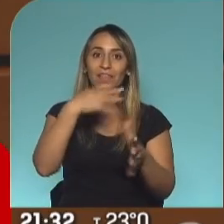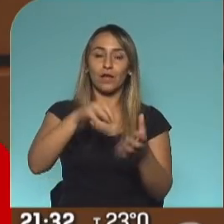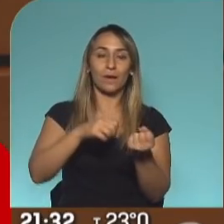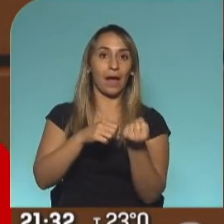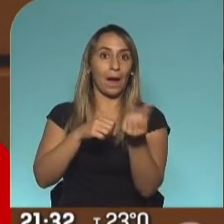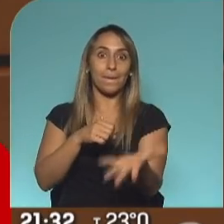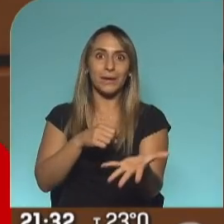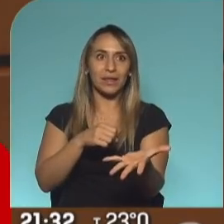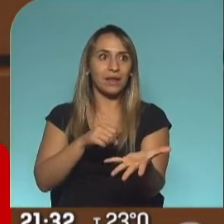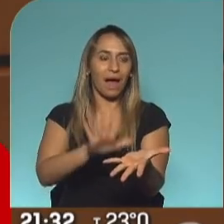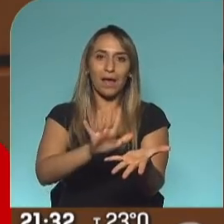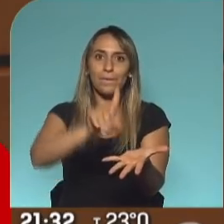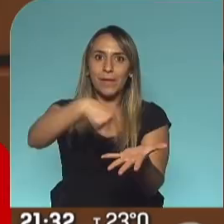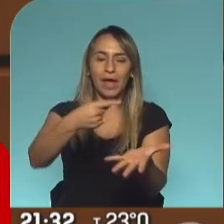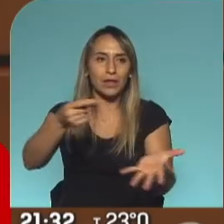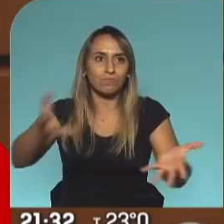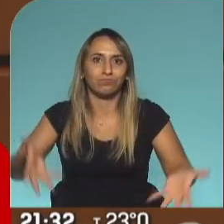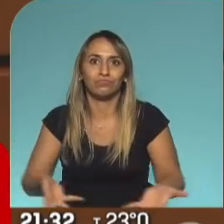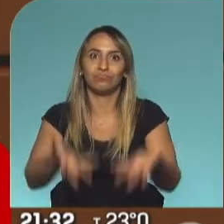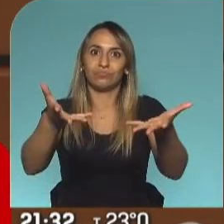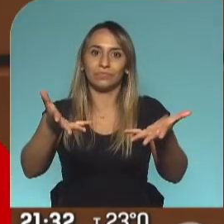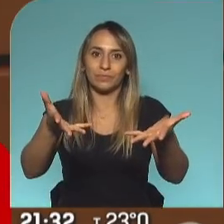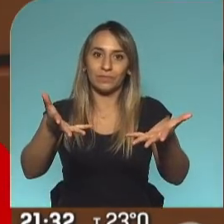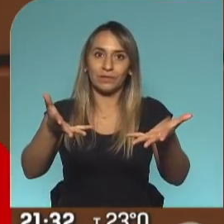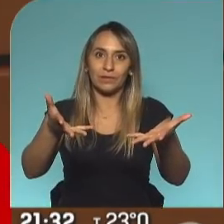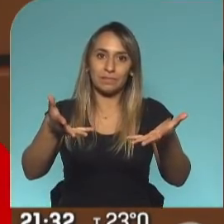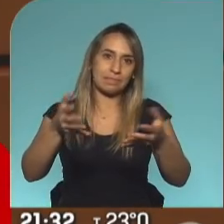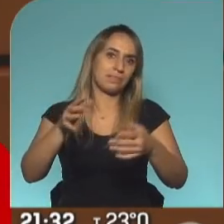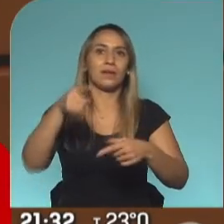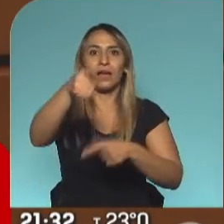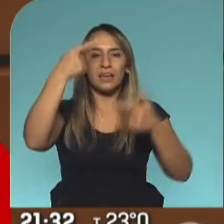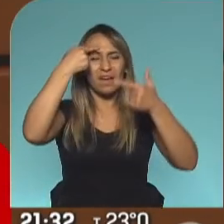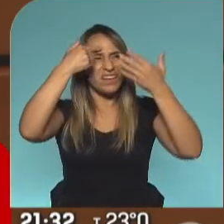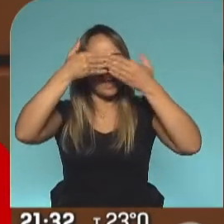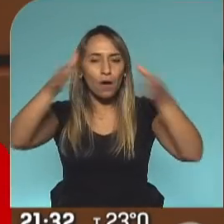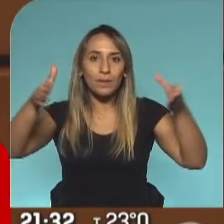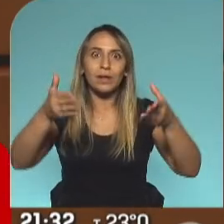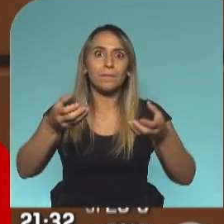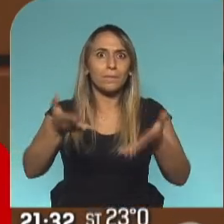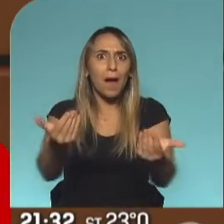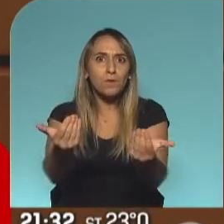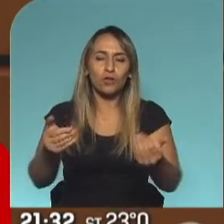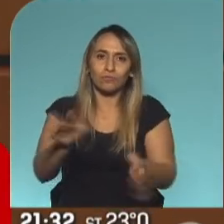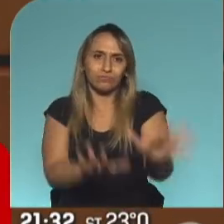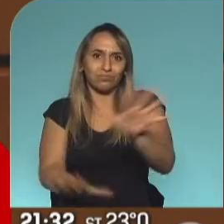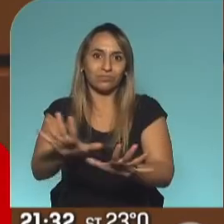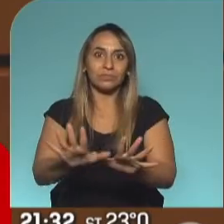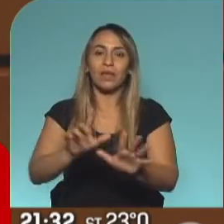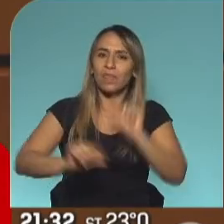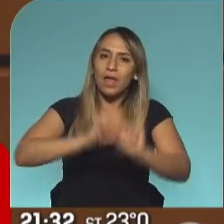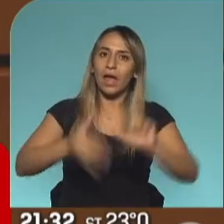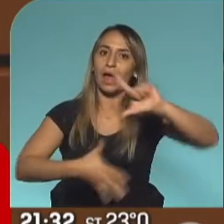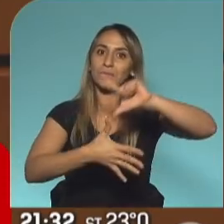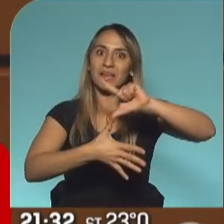abren. Abramos nuestras cabezas, abramos nuestros puños y hagamos de América Latina el continente